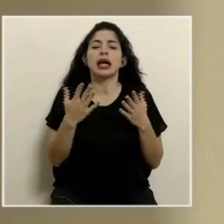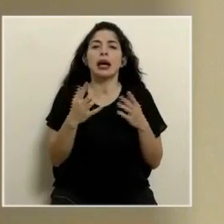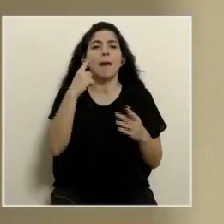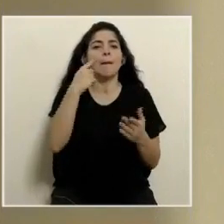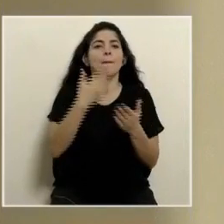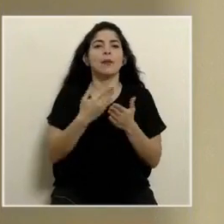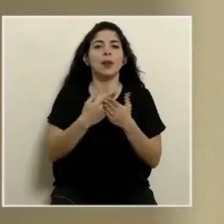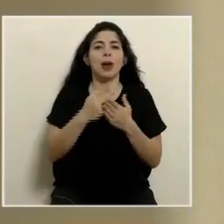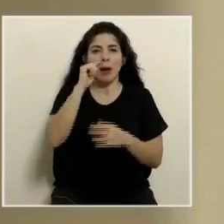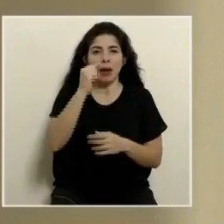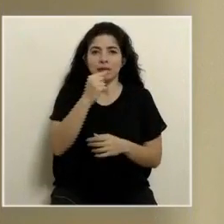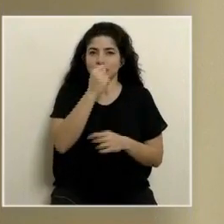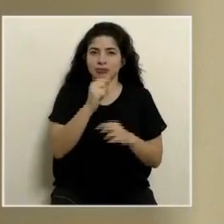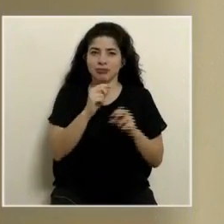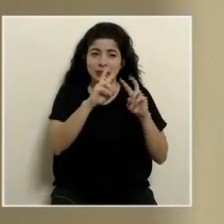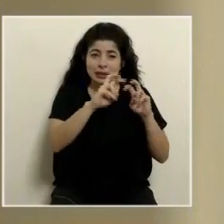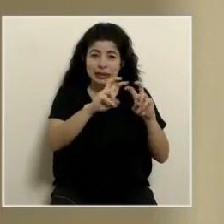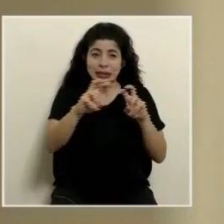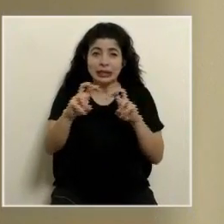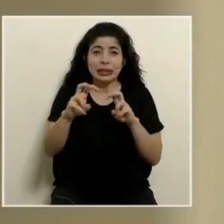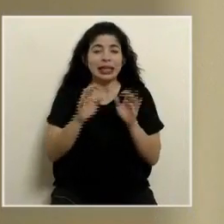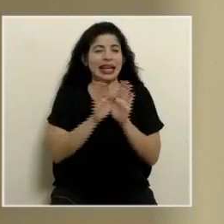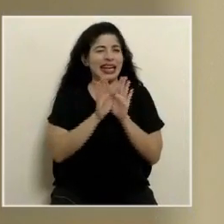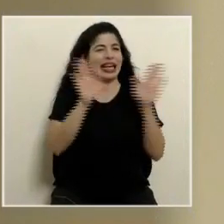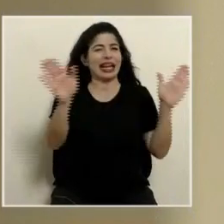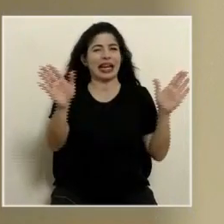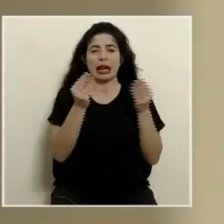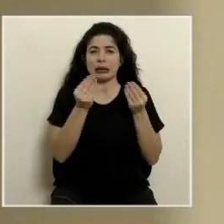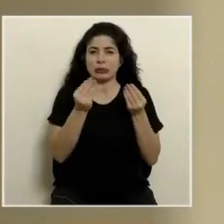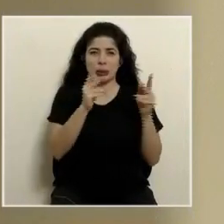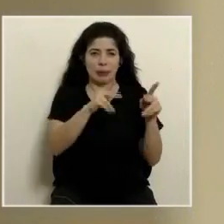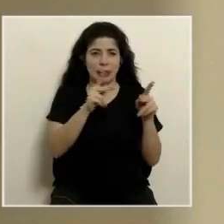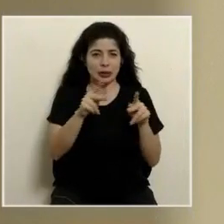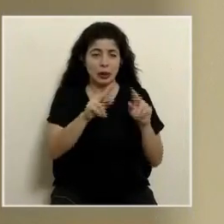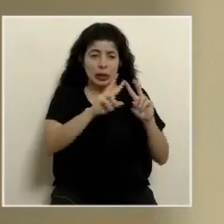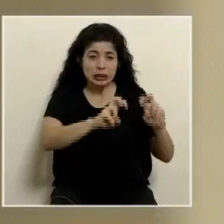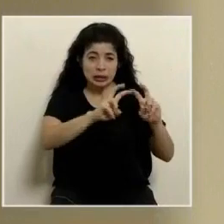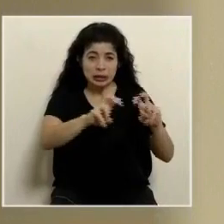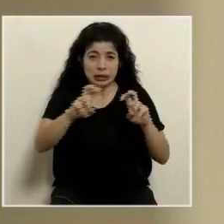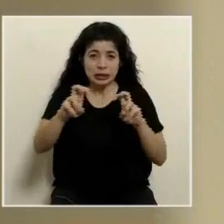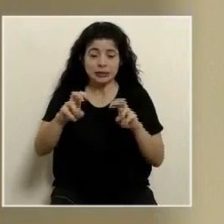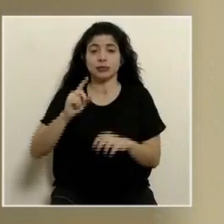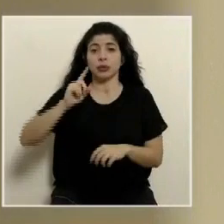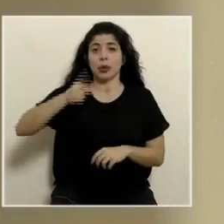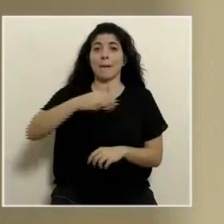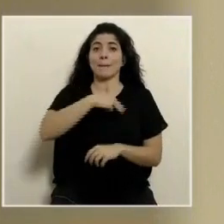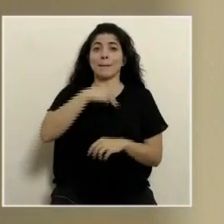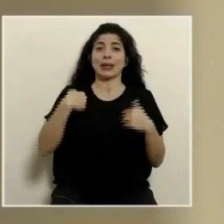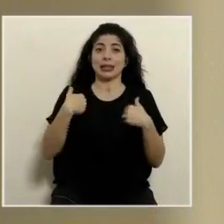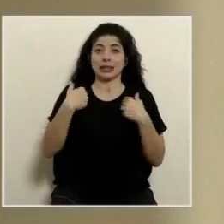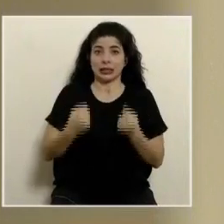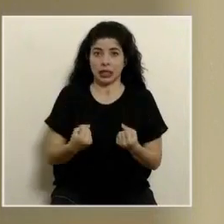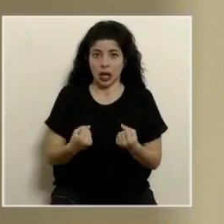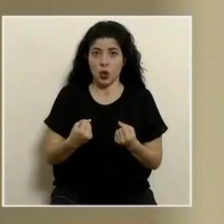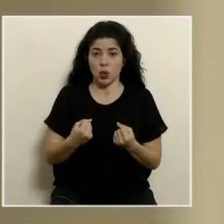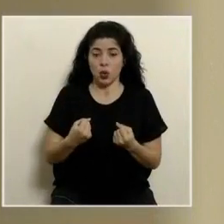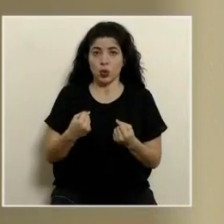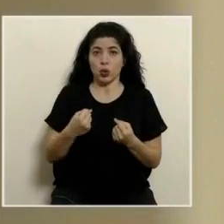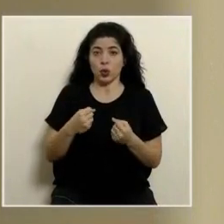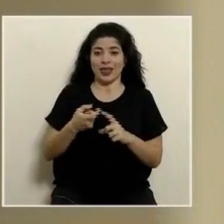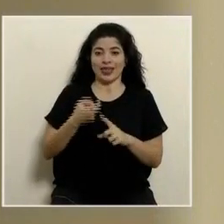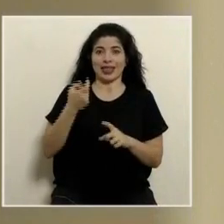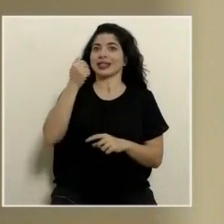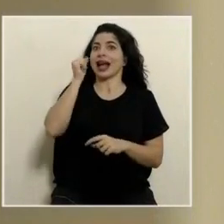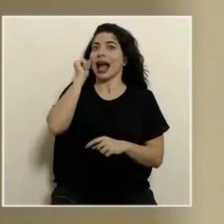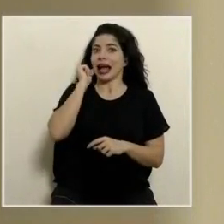en este caso el testeo masivo. A partir de un lineamiento del Ministerio de Salud emitido desde el